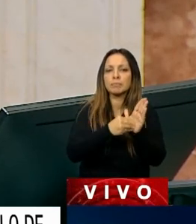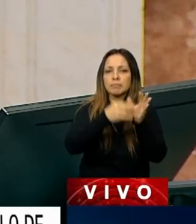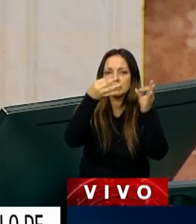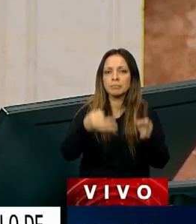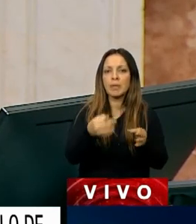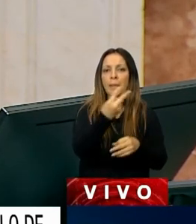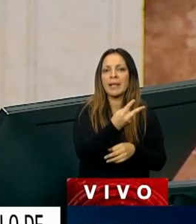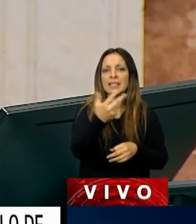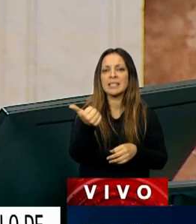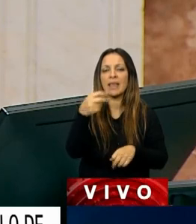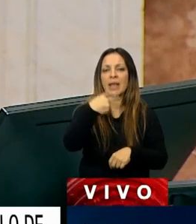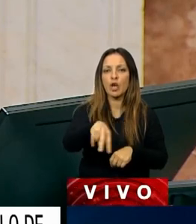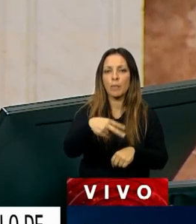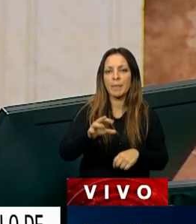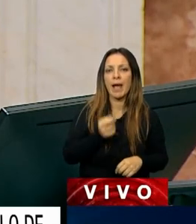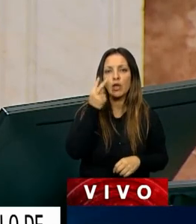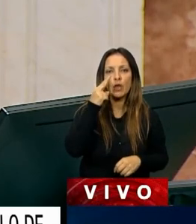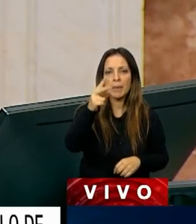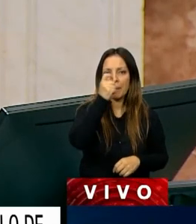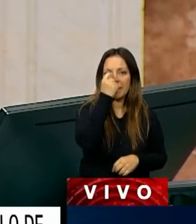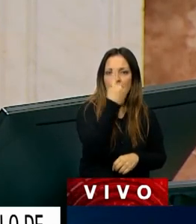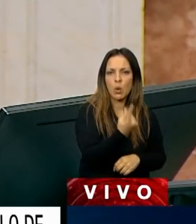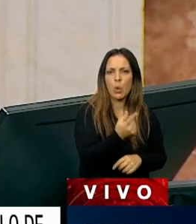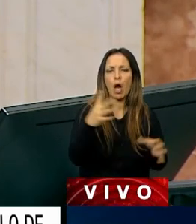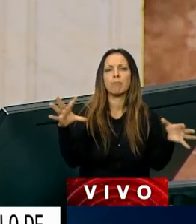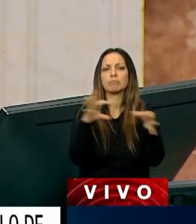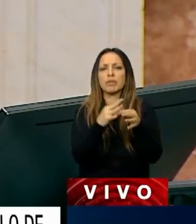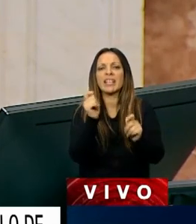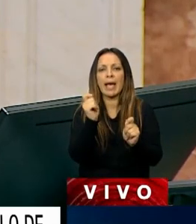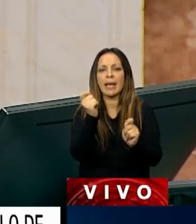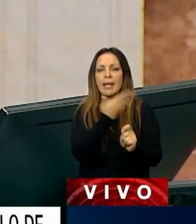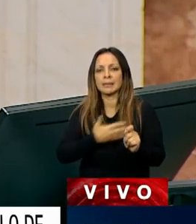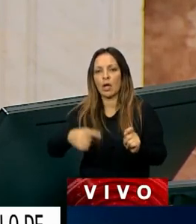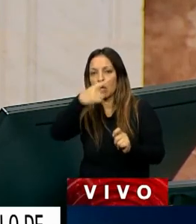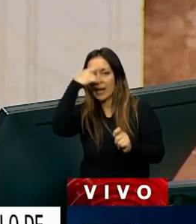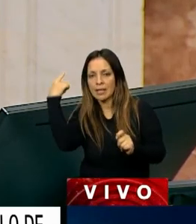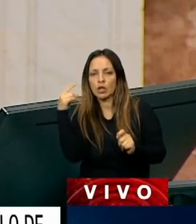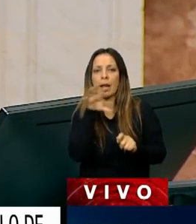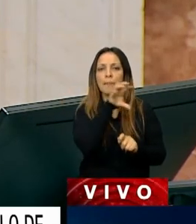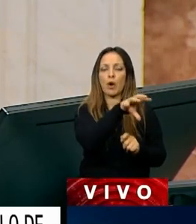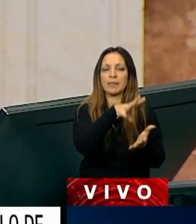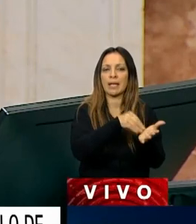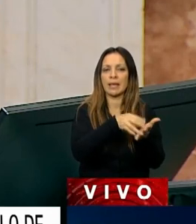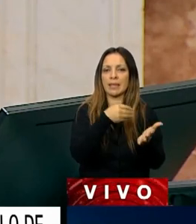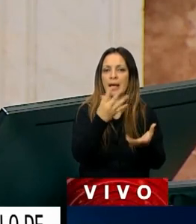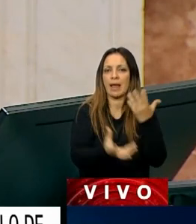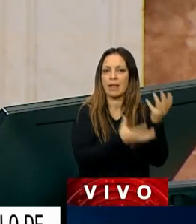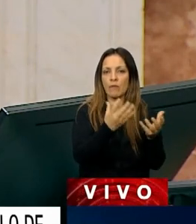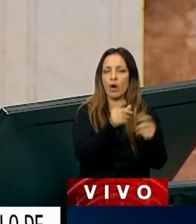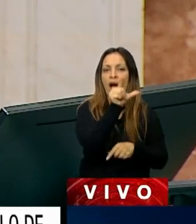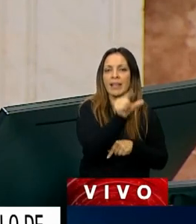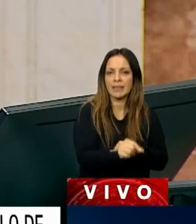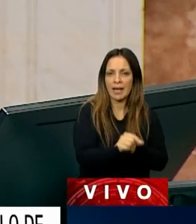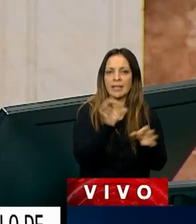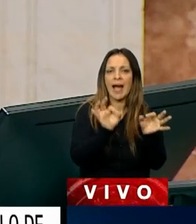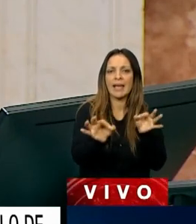26 de noviembre del 2021 entre el Estado Nacional y la provincia de Tierra del Fuego,